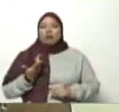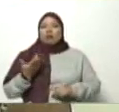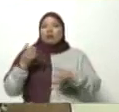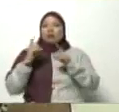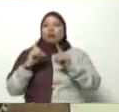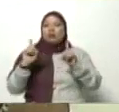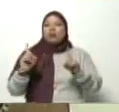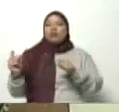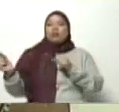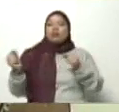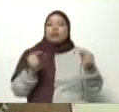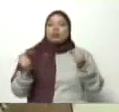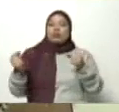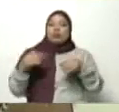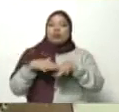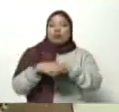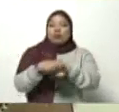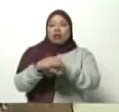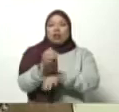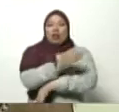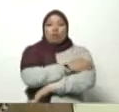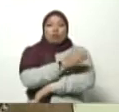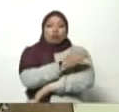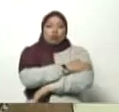garante de un diálogo entre la oposición.